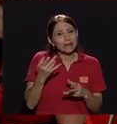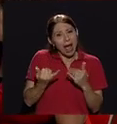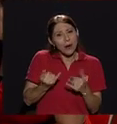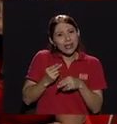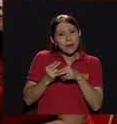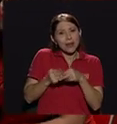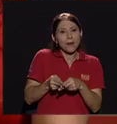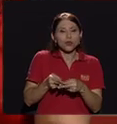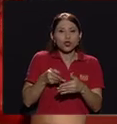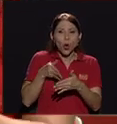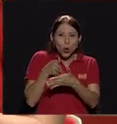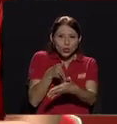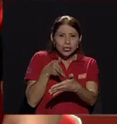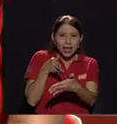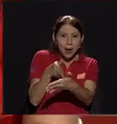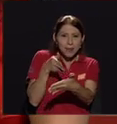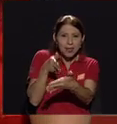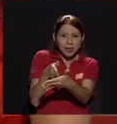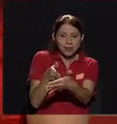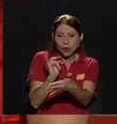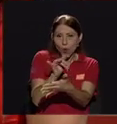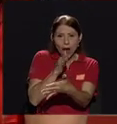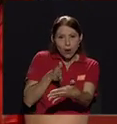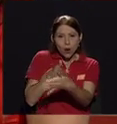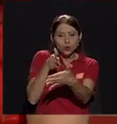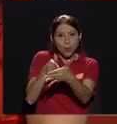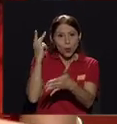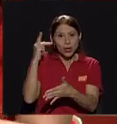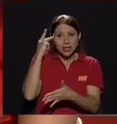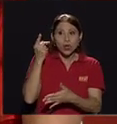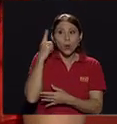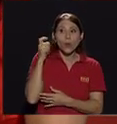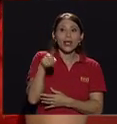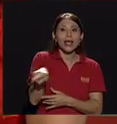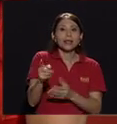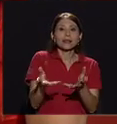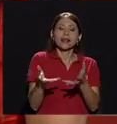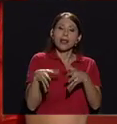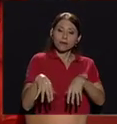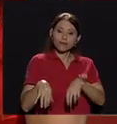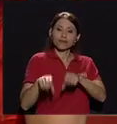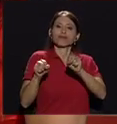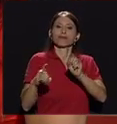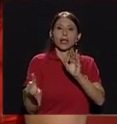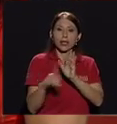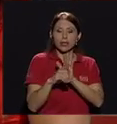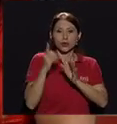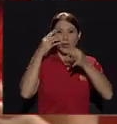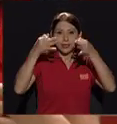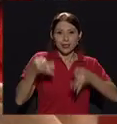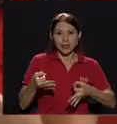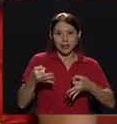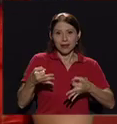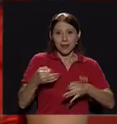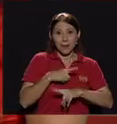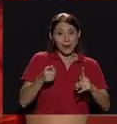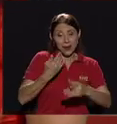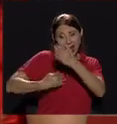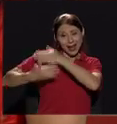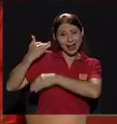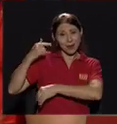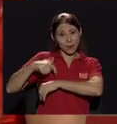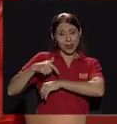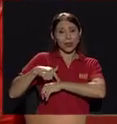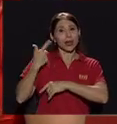acoso político por ejercer un derecho como ciudadana de decidir, ¿verdad? Era una burla en ese